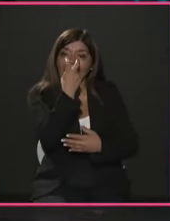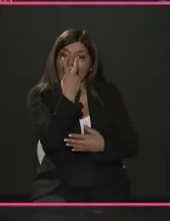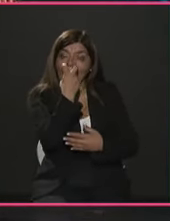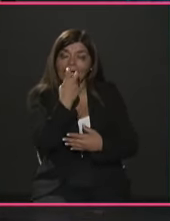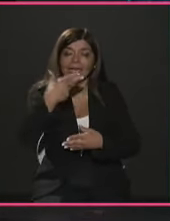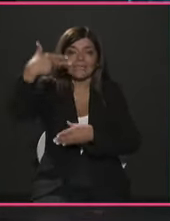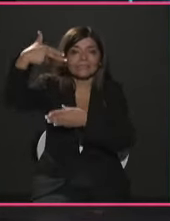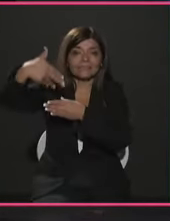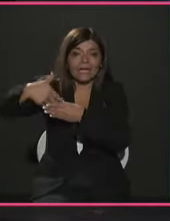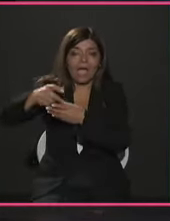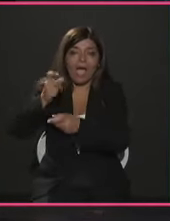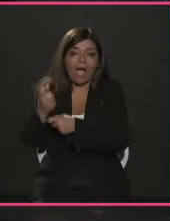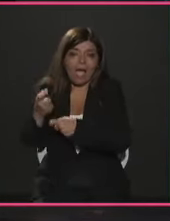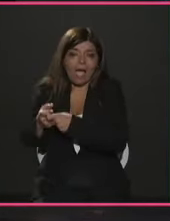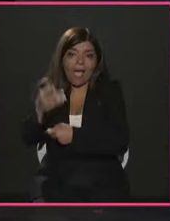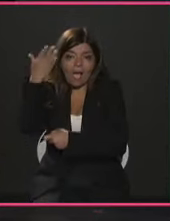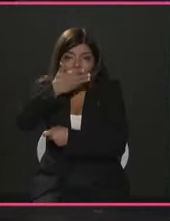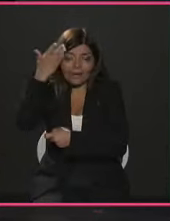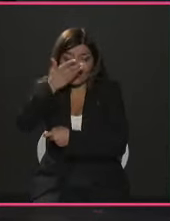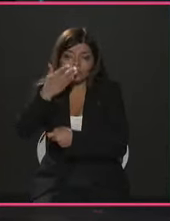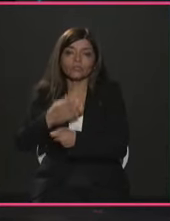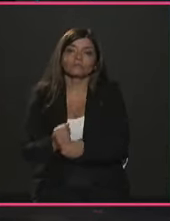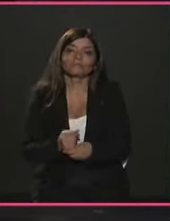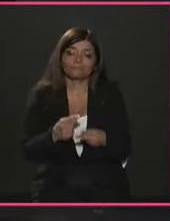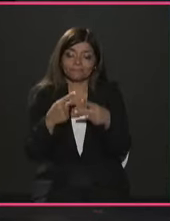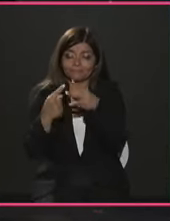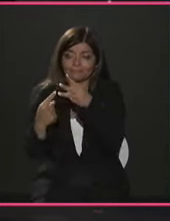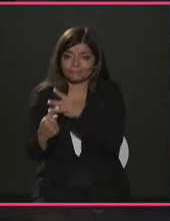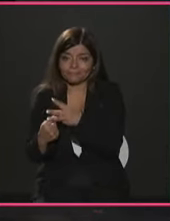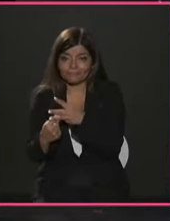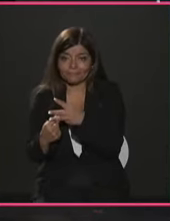Carbón y de la gasolina